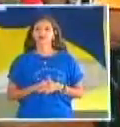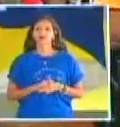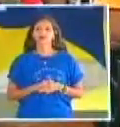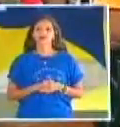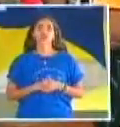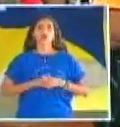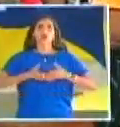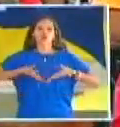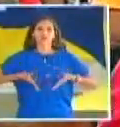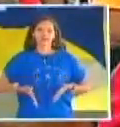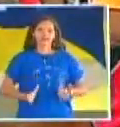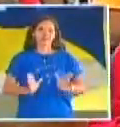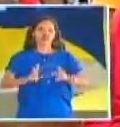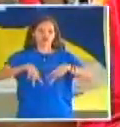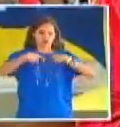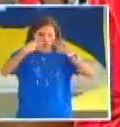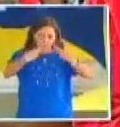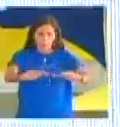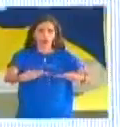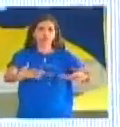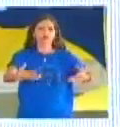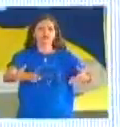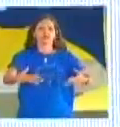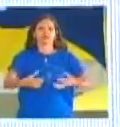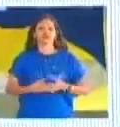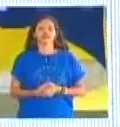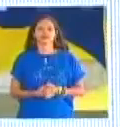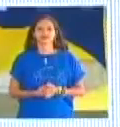Un renacimiento.